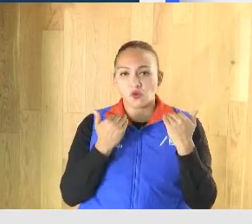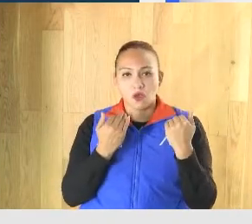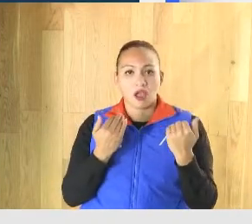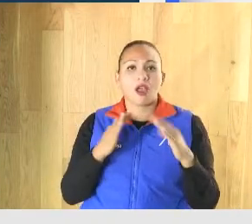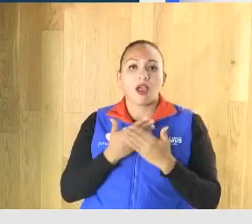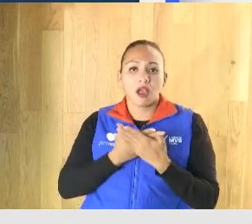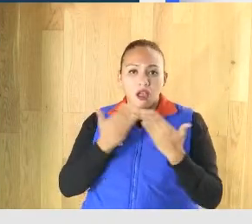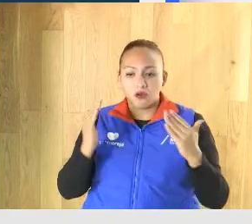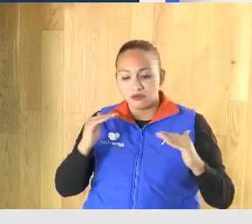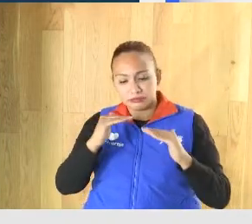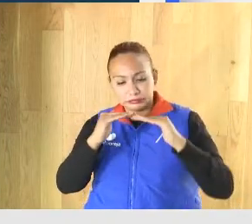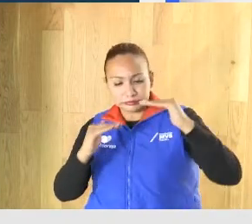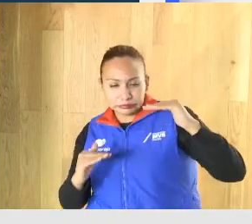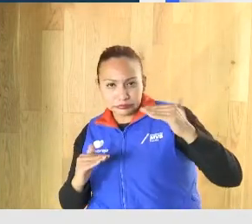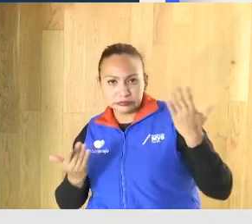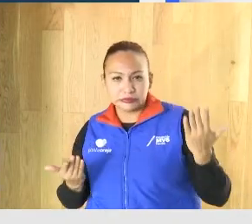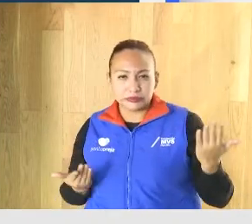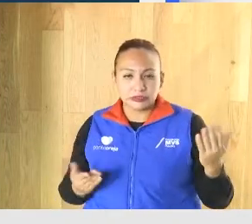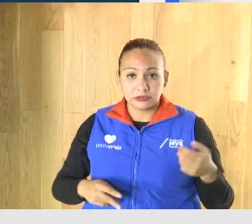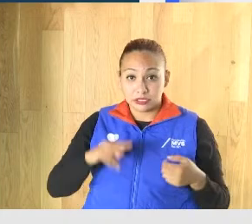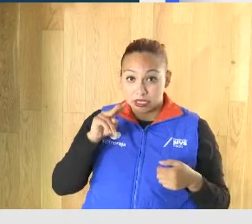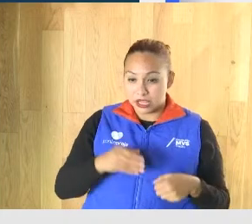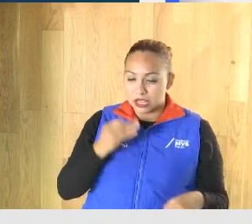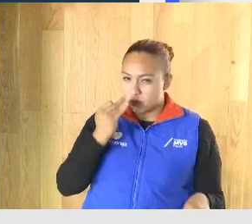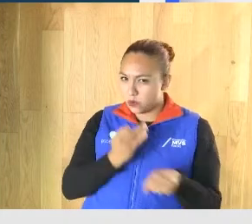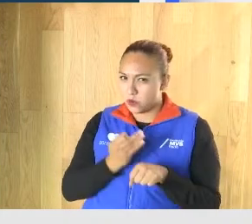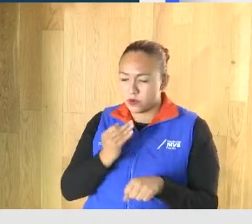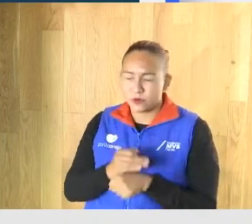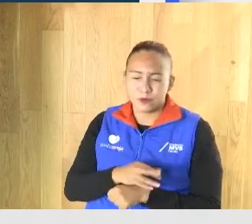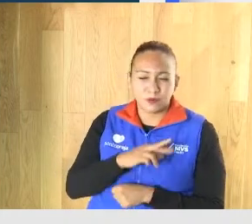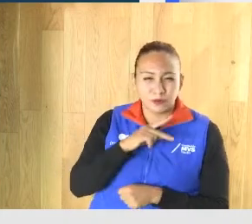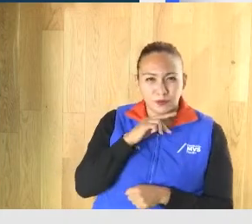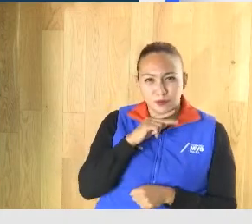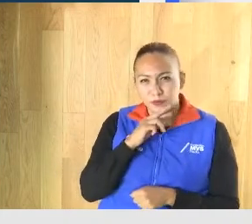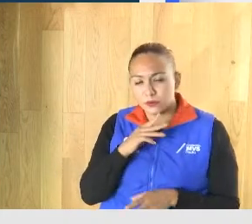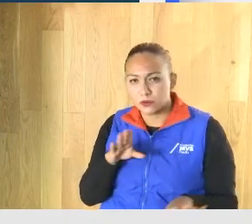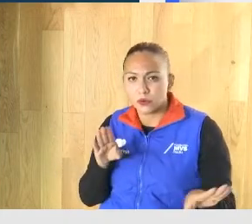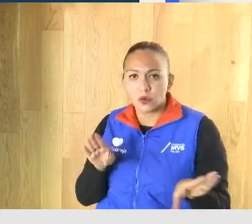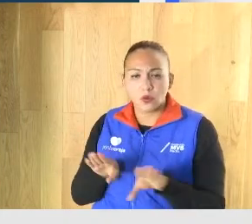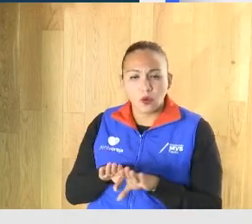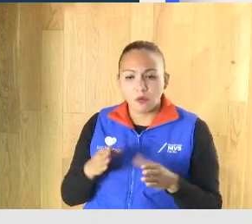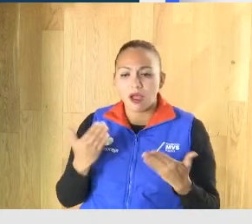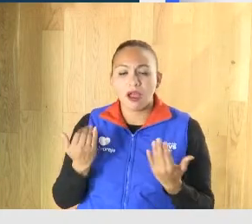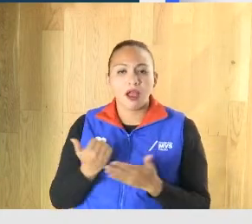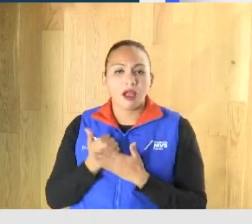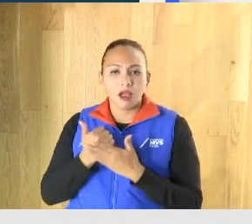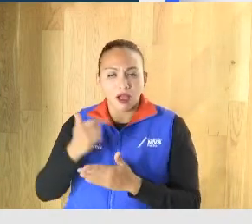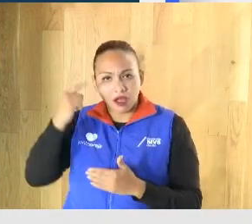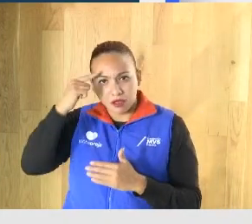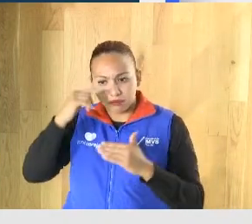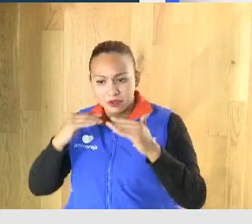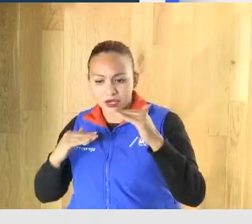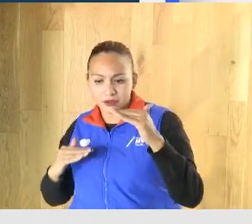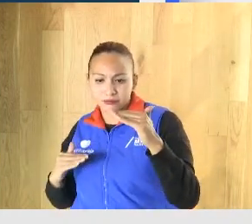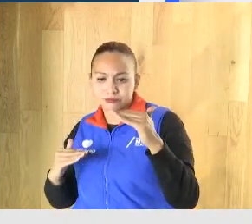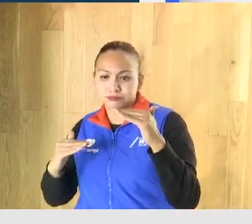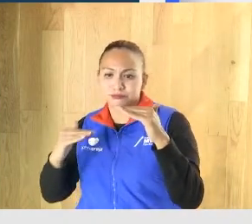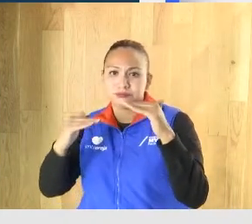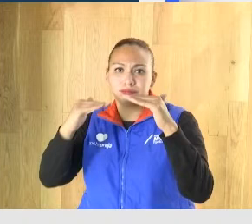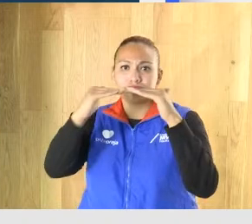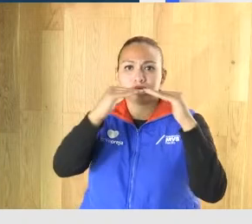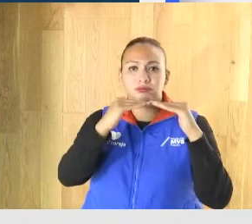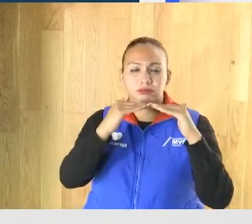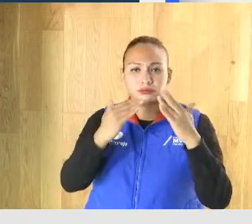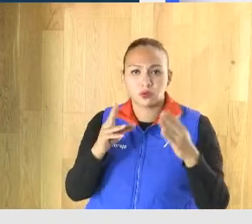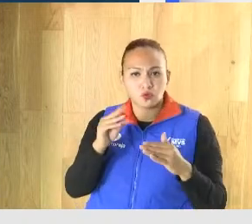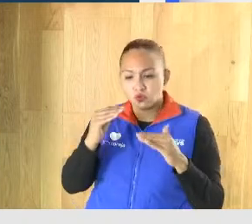mismo estamos en un momento en el que reducir esa brecha de desigualdad ha de ser uno de los grandes objetivos, junto